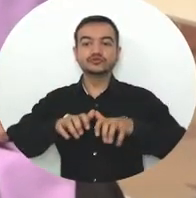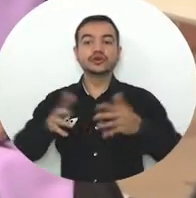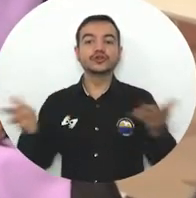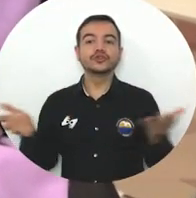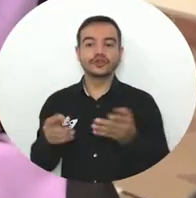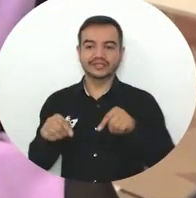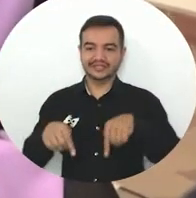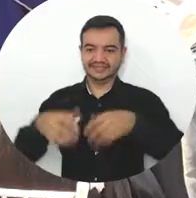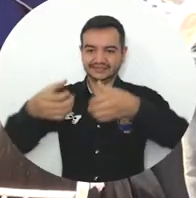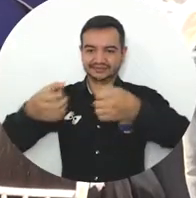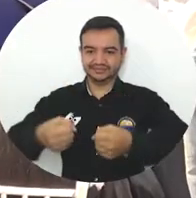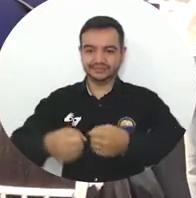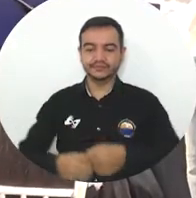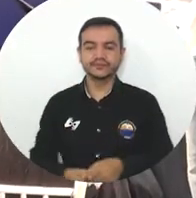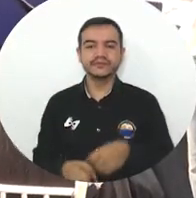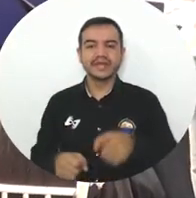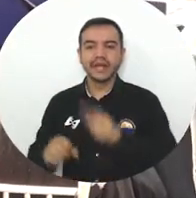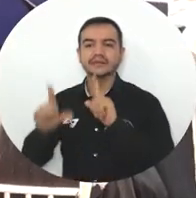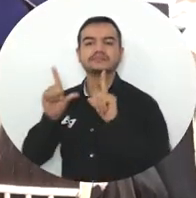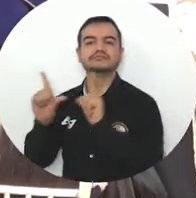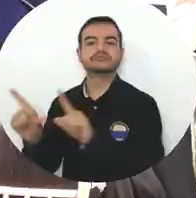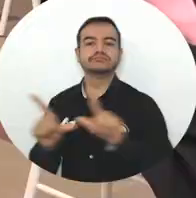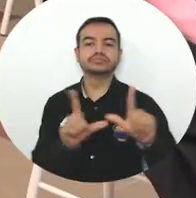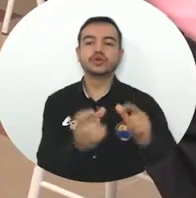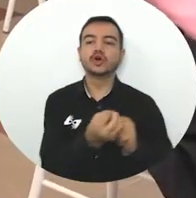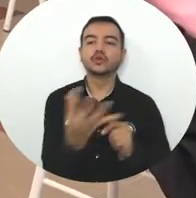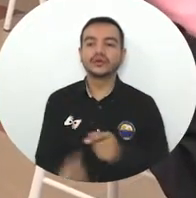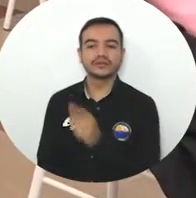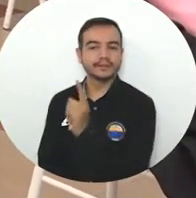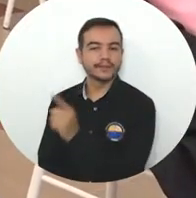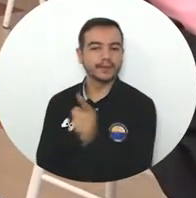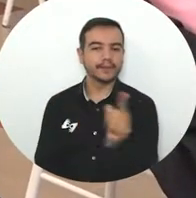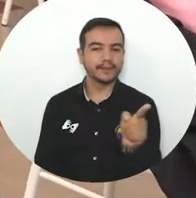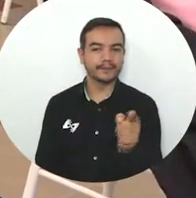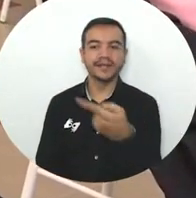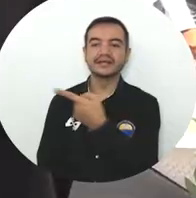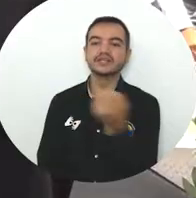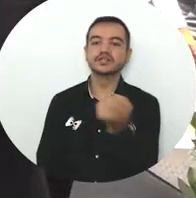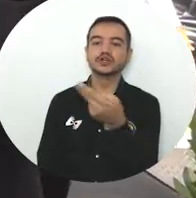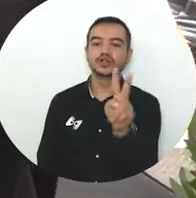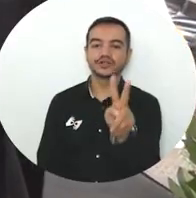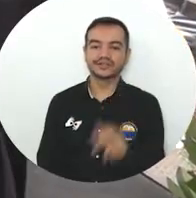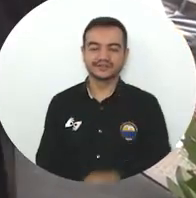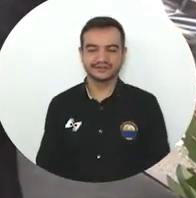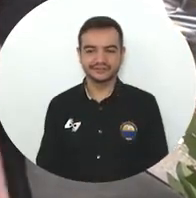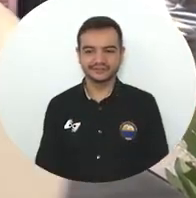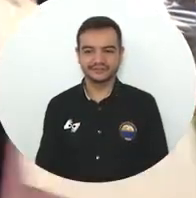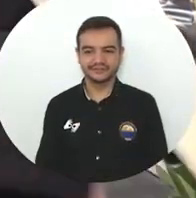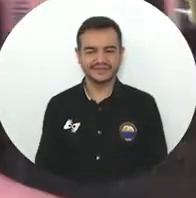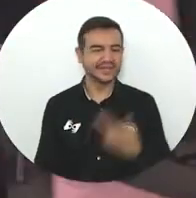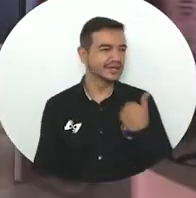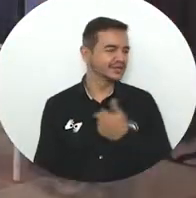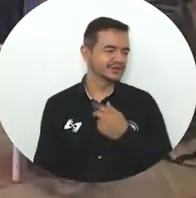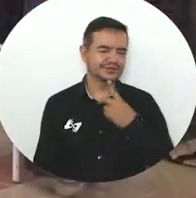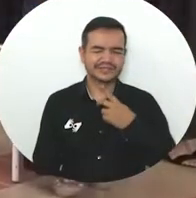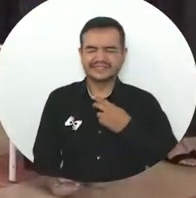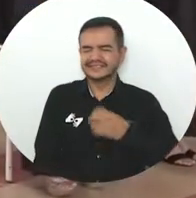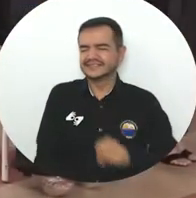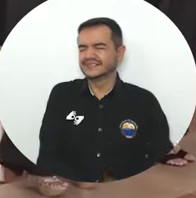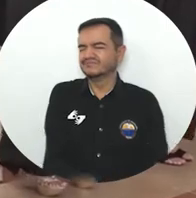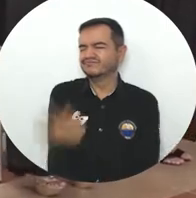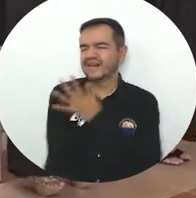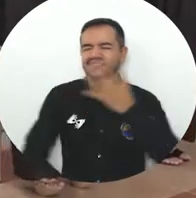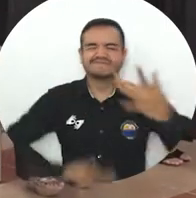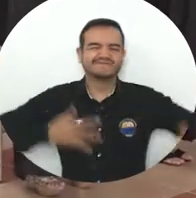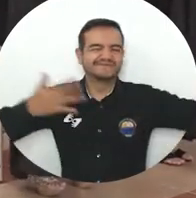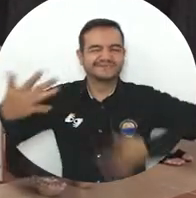la Alma Mater, en la que se otorgaron títulos a 112 profesionales. Nos encontramos extremadamente felices por